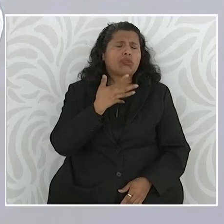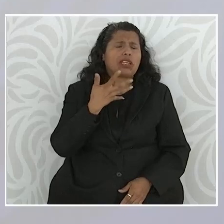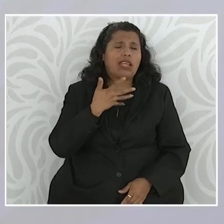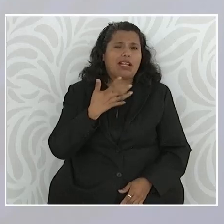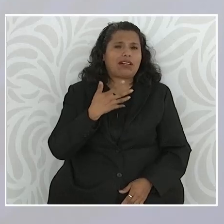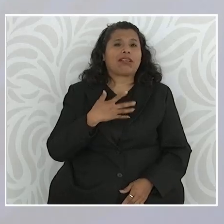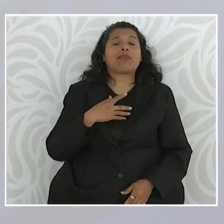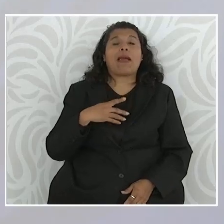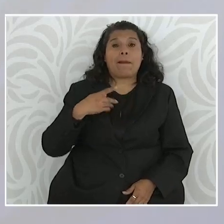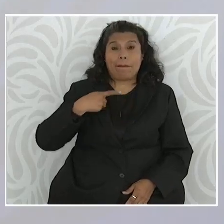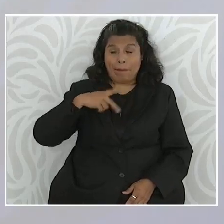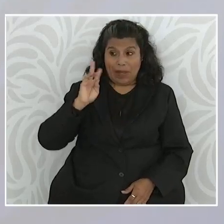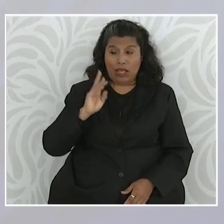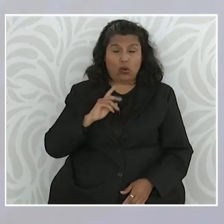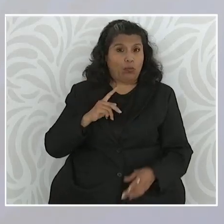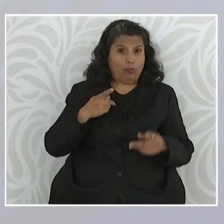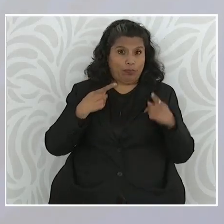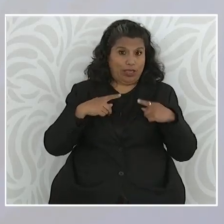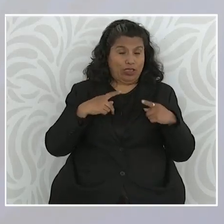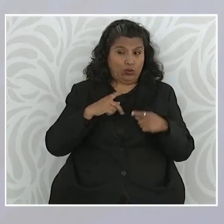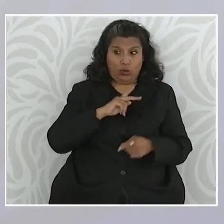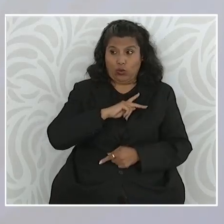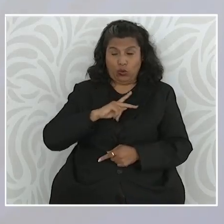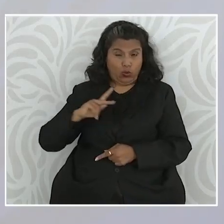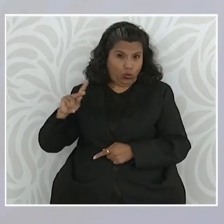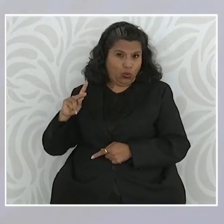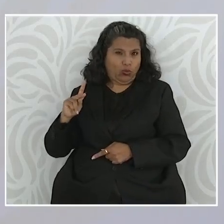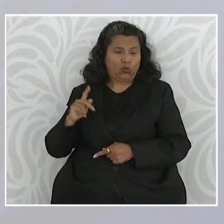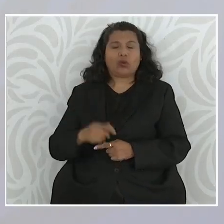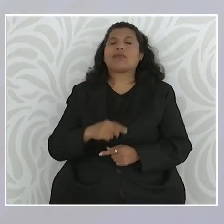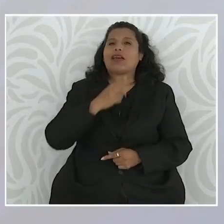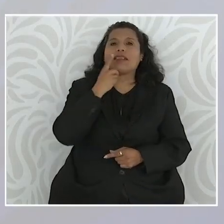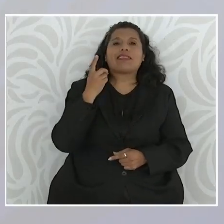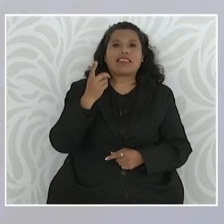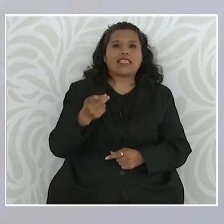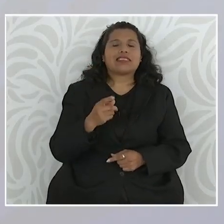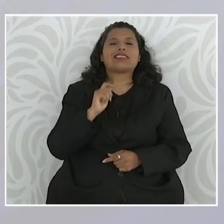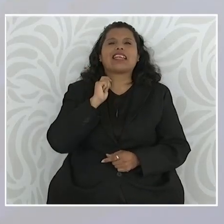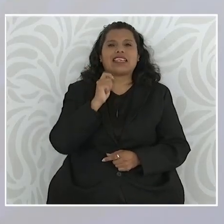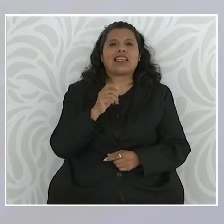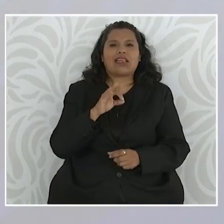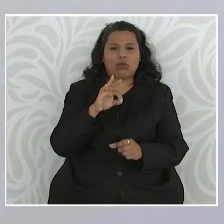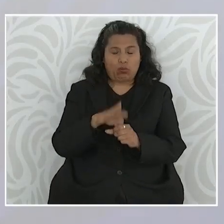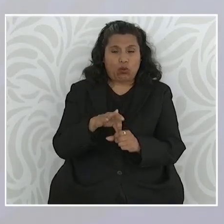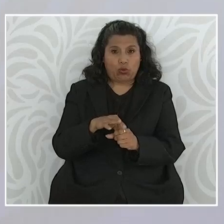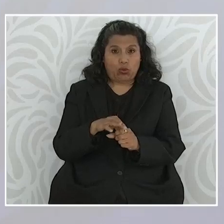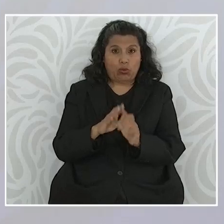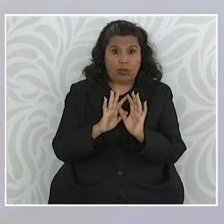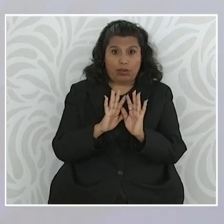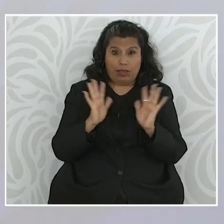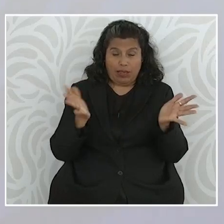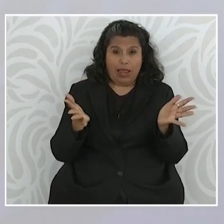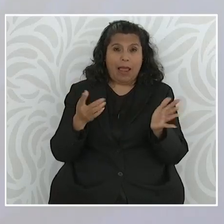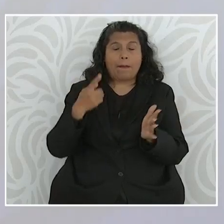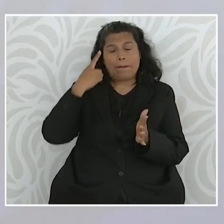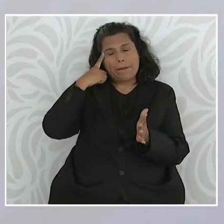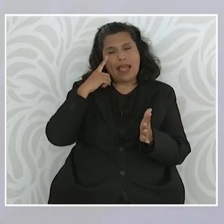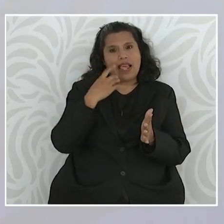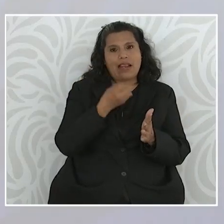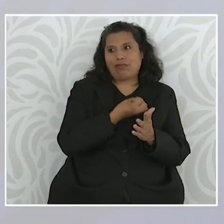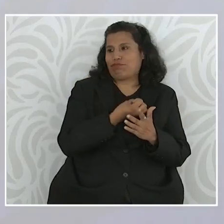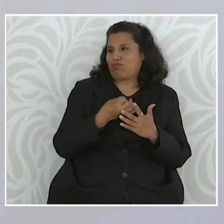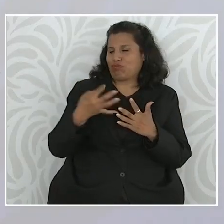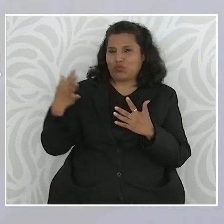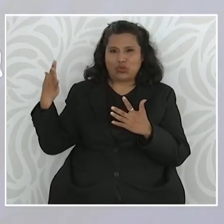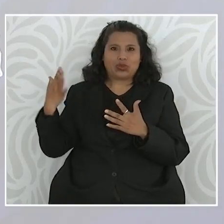Entonces el pueblo de México, el 1 de junio, votó no solamente por una amplia mayoría